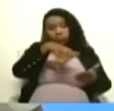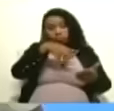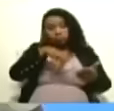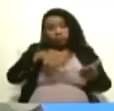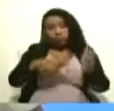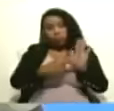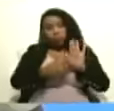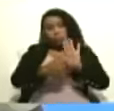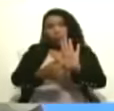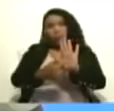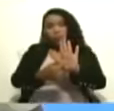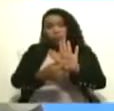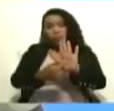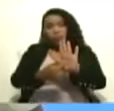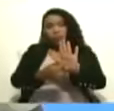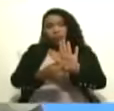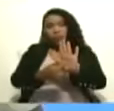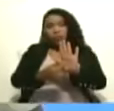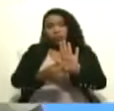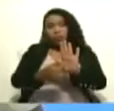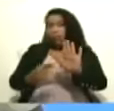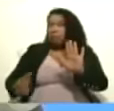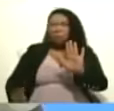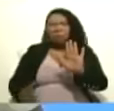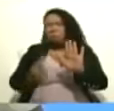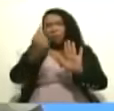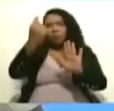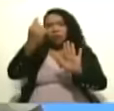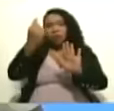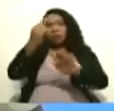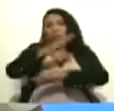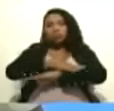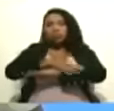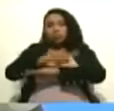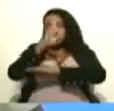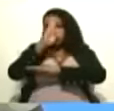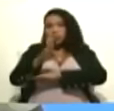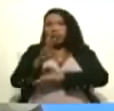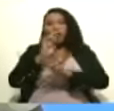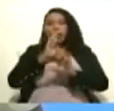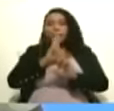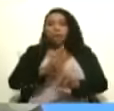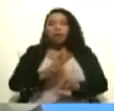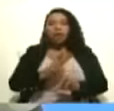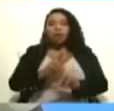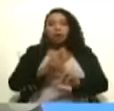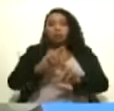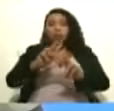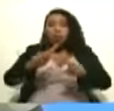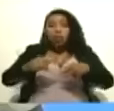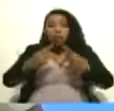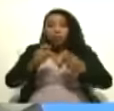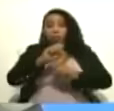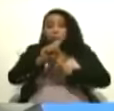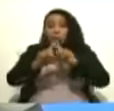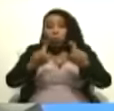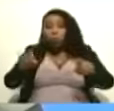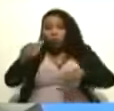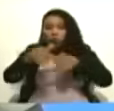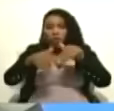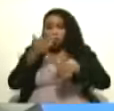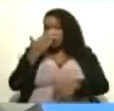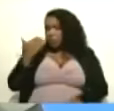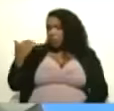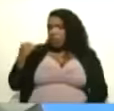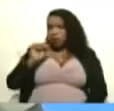los medios de comunicación es la primera consecuencia directa del resultado del referendum Porque si el referendum